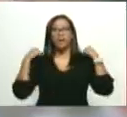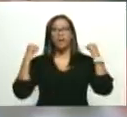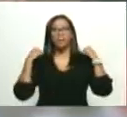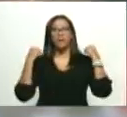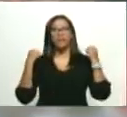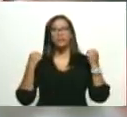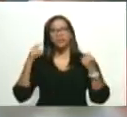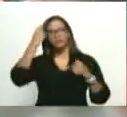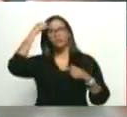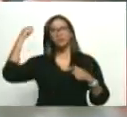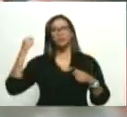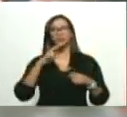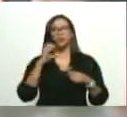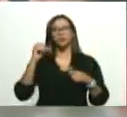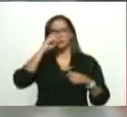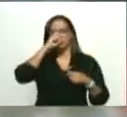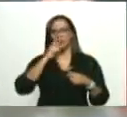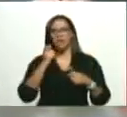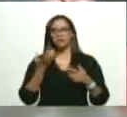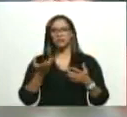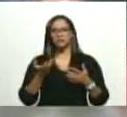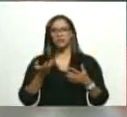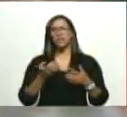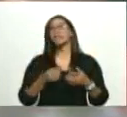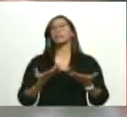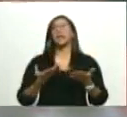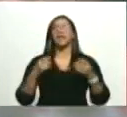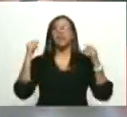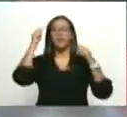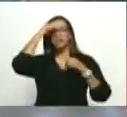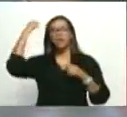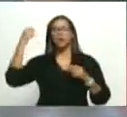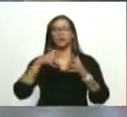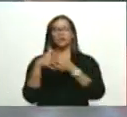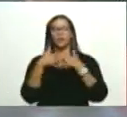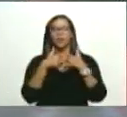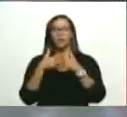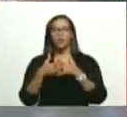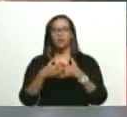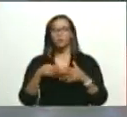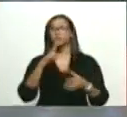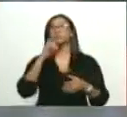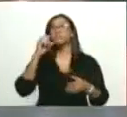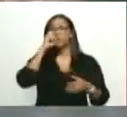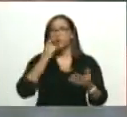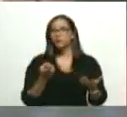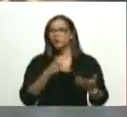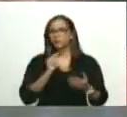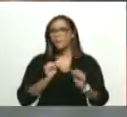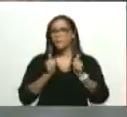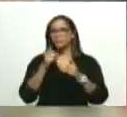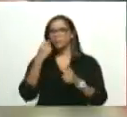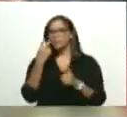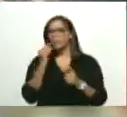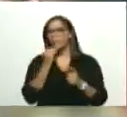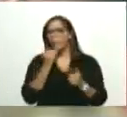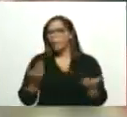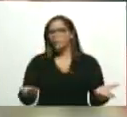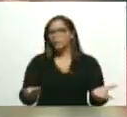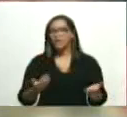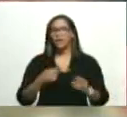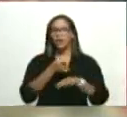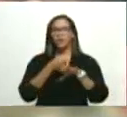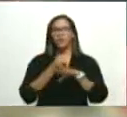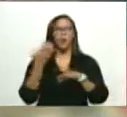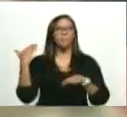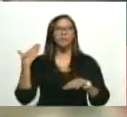año se cumple 200 años de la doctrina Monroe. Esto no estamos hablando de algo que surgió hace apenas algunos años o en el gobierno pasado de los